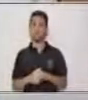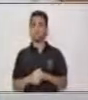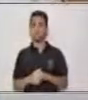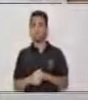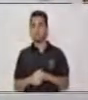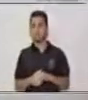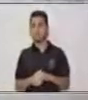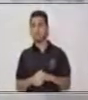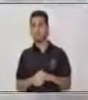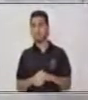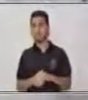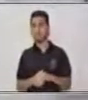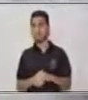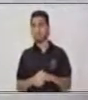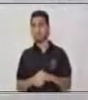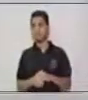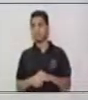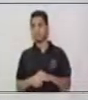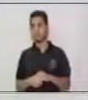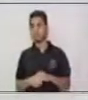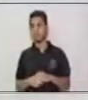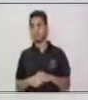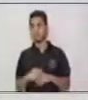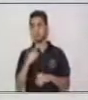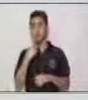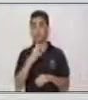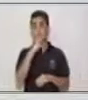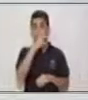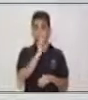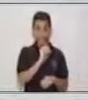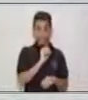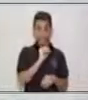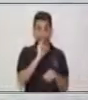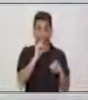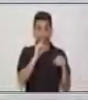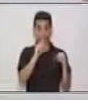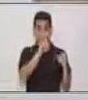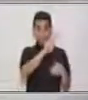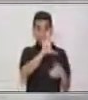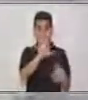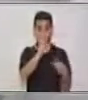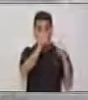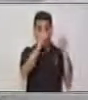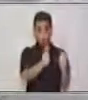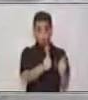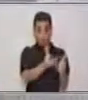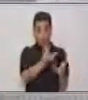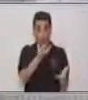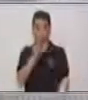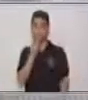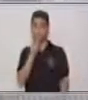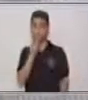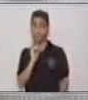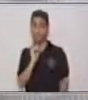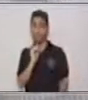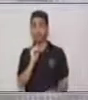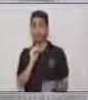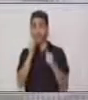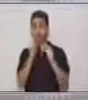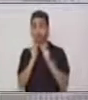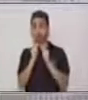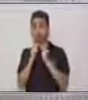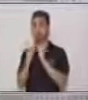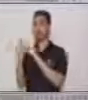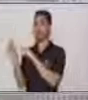de 25 alumnos. Y 20 de ellos asistieron a esta actividad, 20 alumnos. Y lo que me